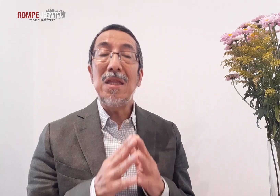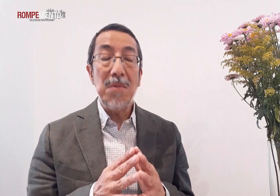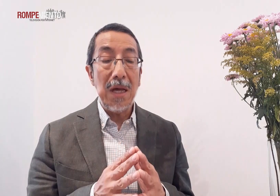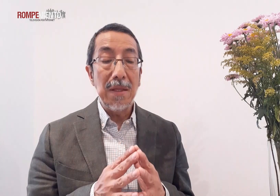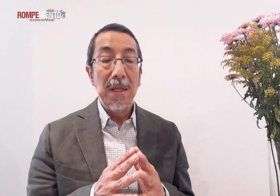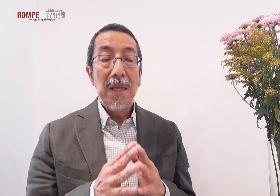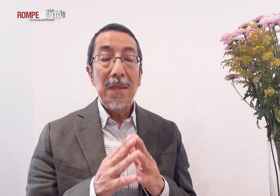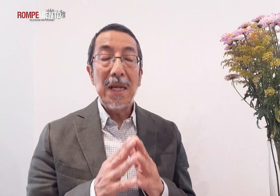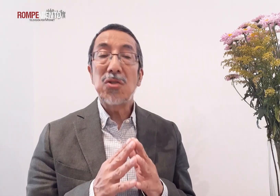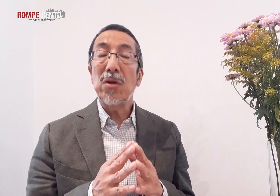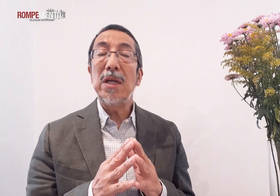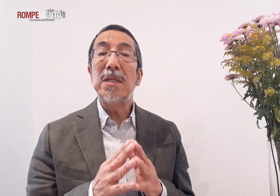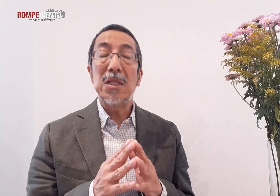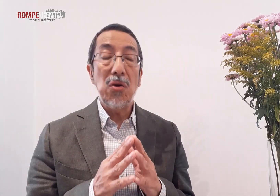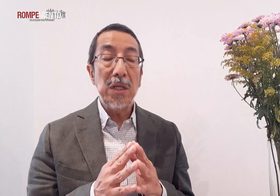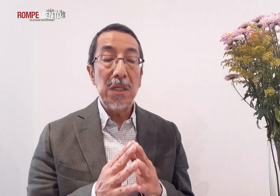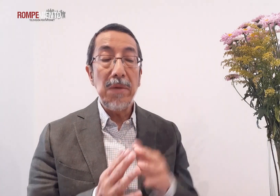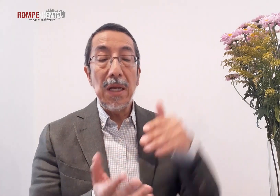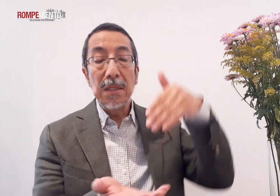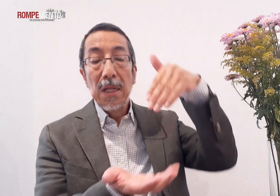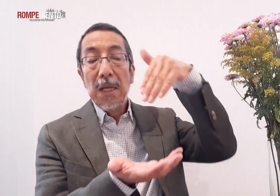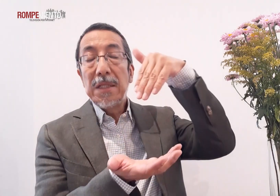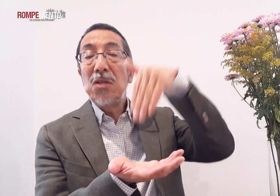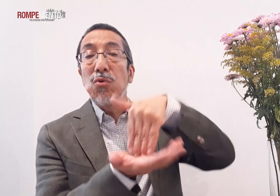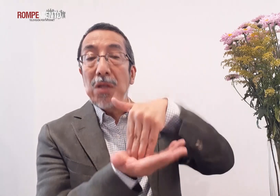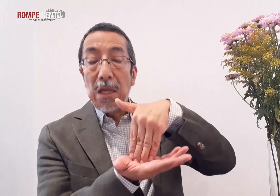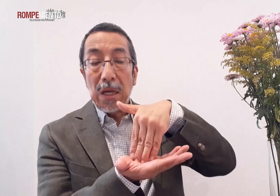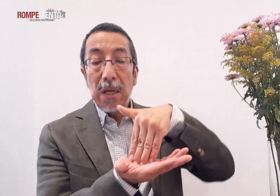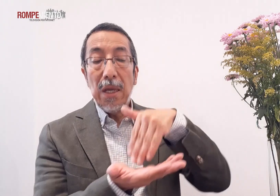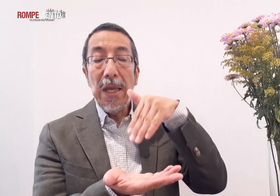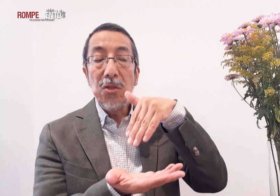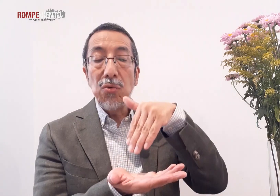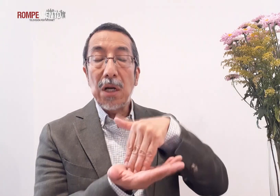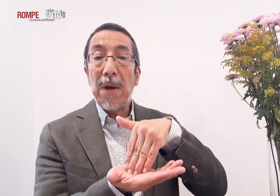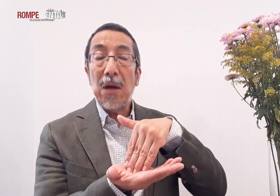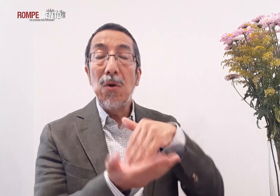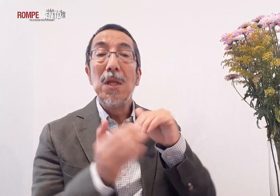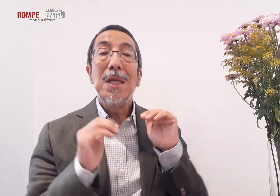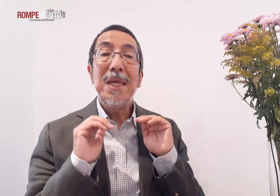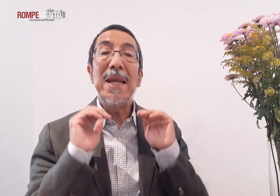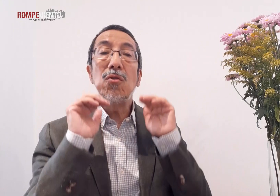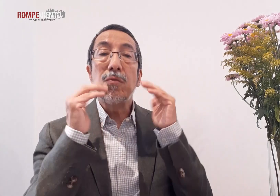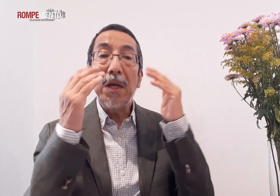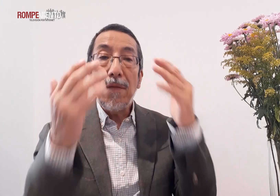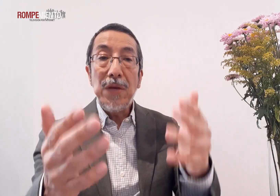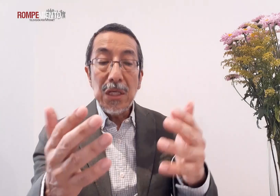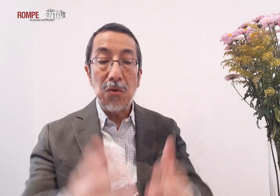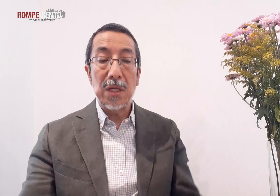la legitimidad de las organizaciones civiles se sustenta en su trabajo